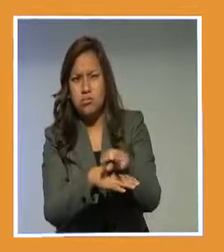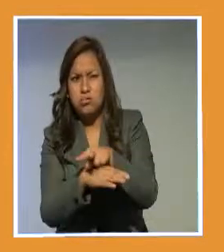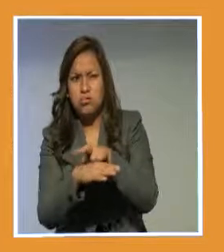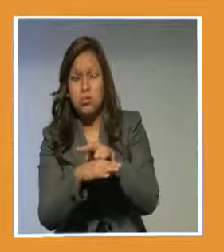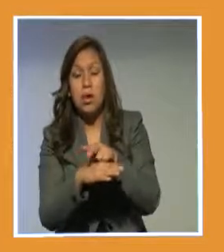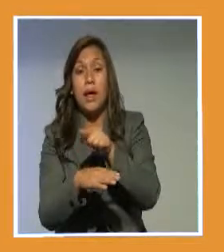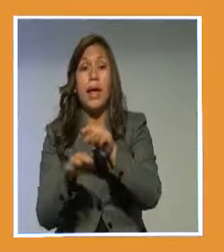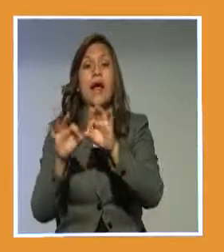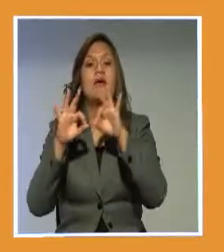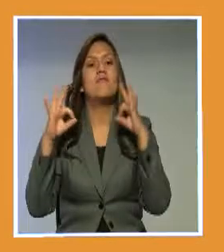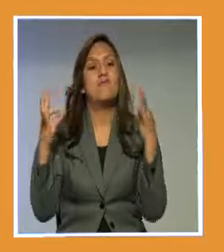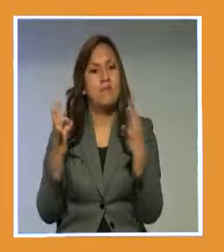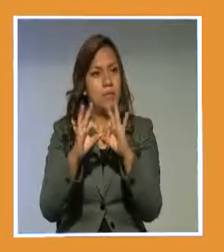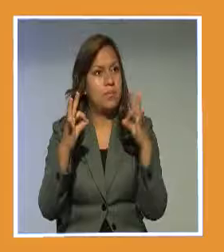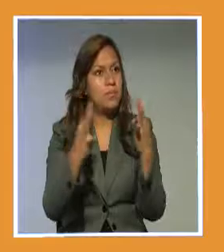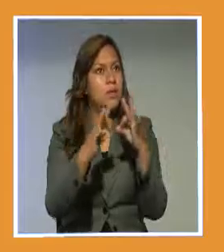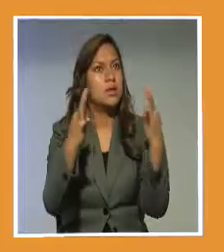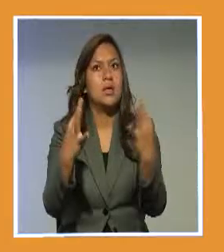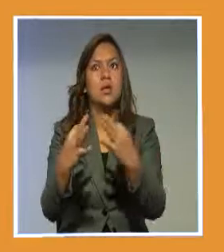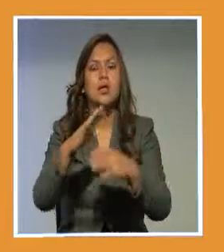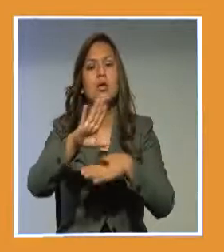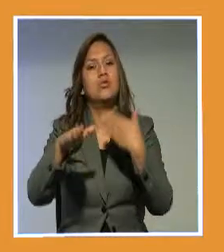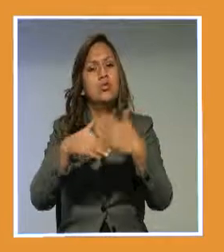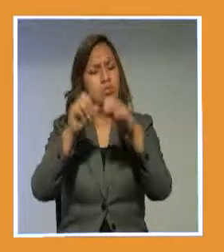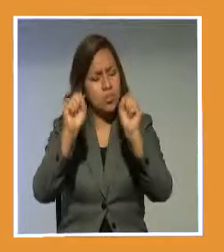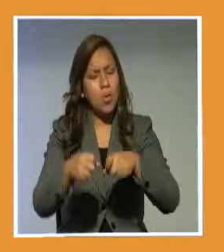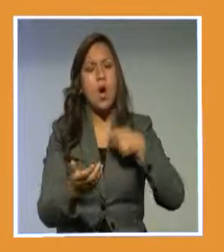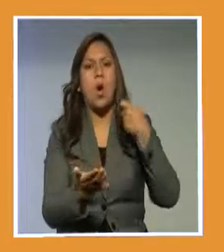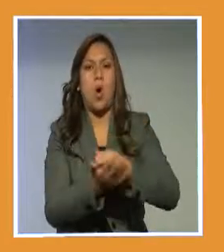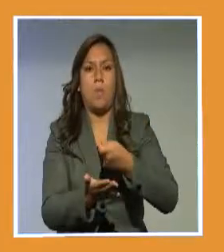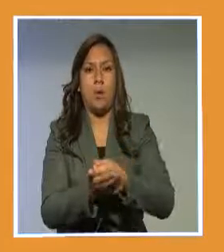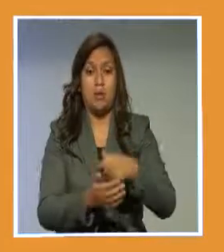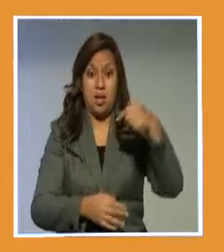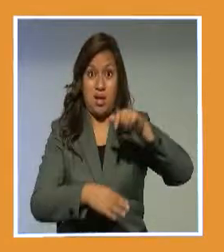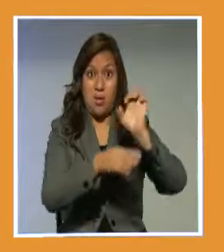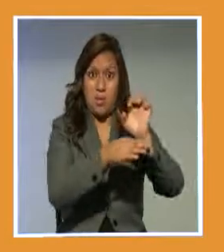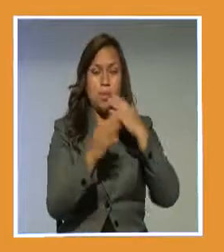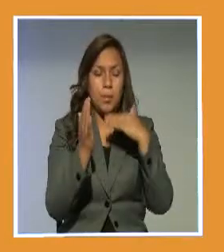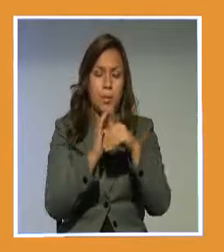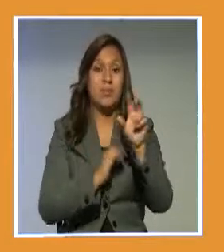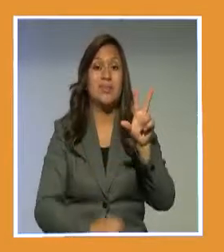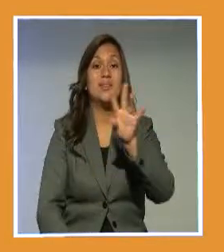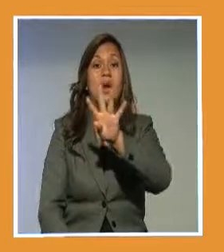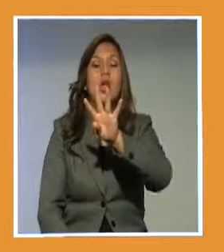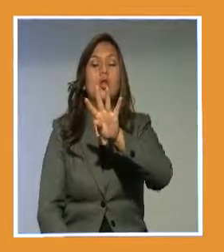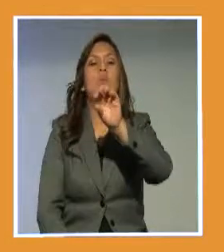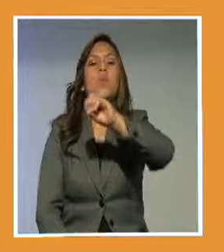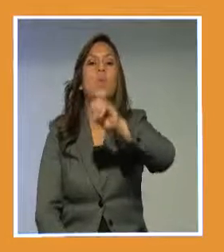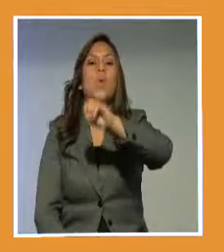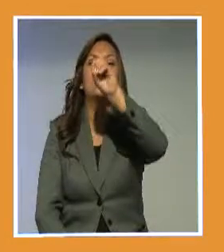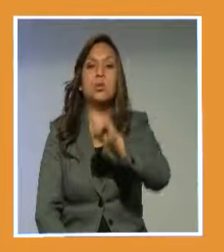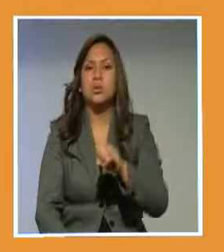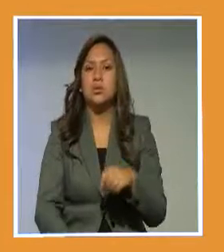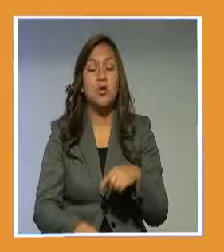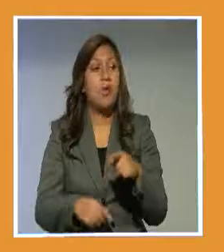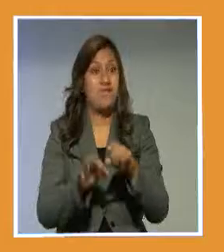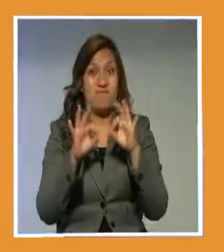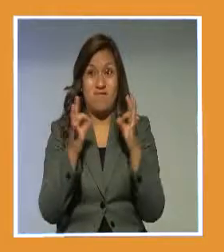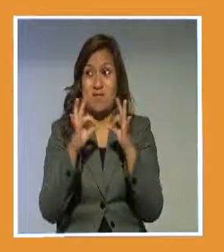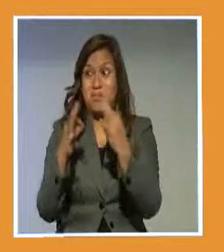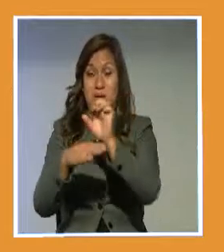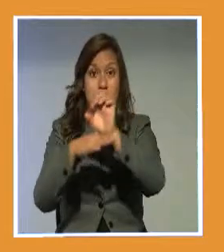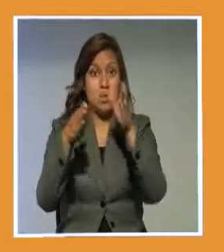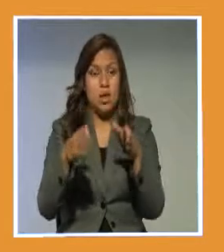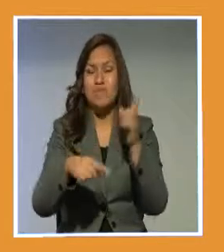las familias puedan tener un acceso a una vivienda. El 34% de las familias ecuatorianas todavía no tienen acceso a la vivienda. Por lo